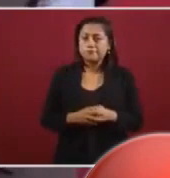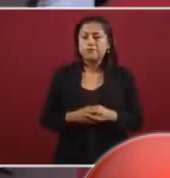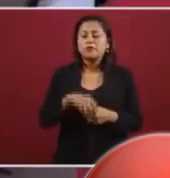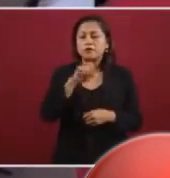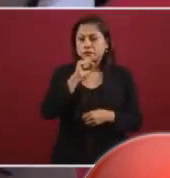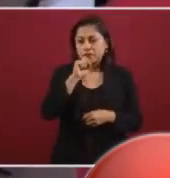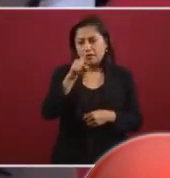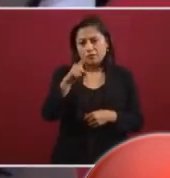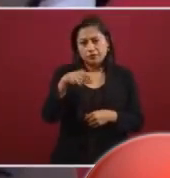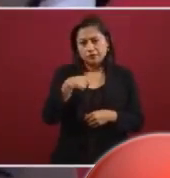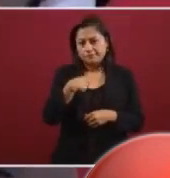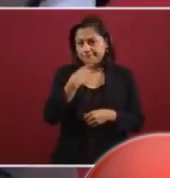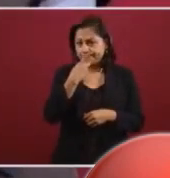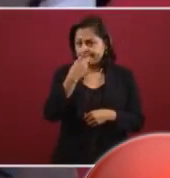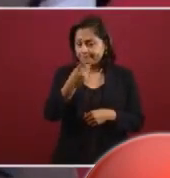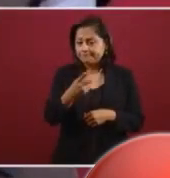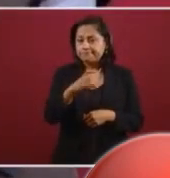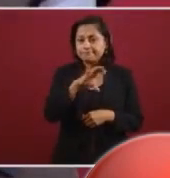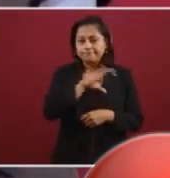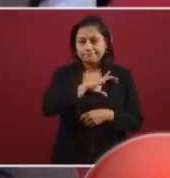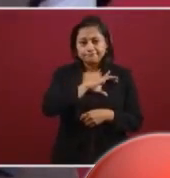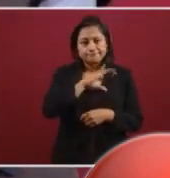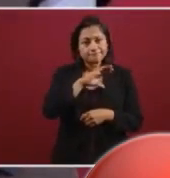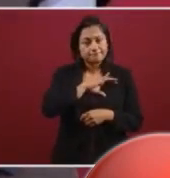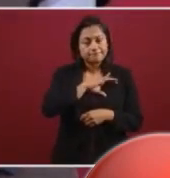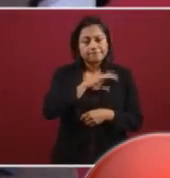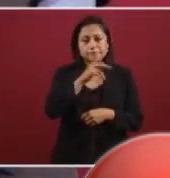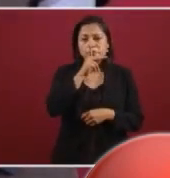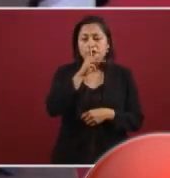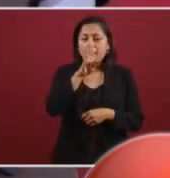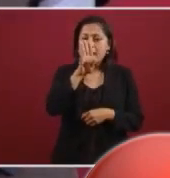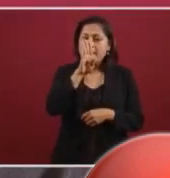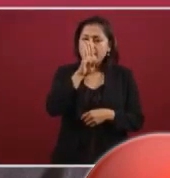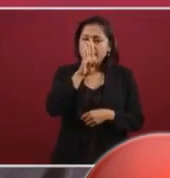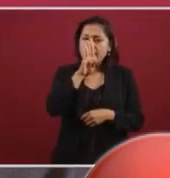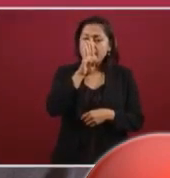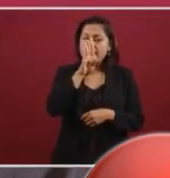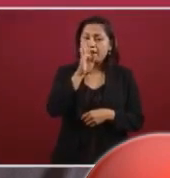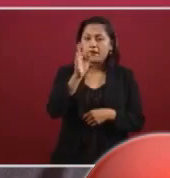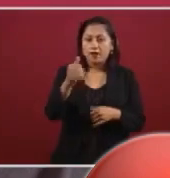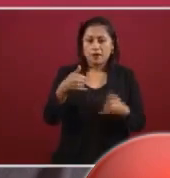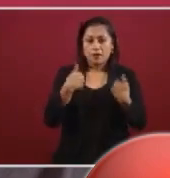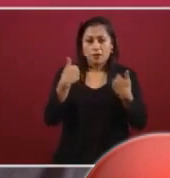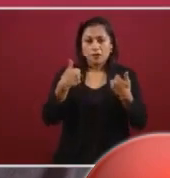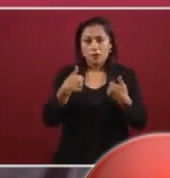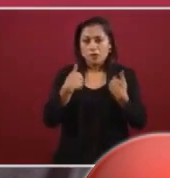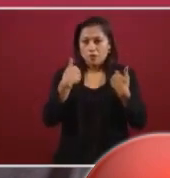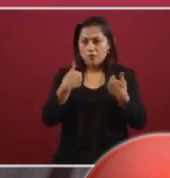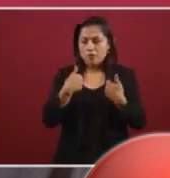afecto sincero a los padres, las madres de los jóvenes.